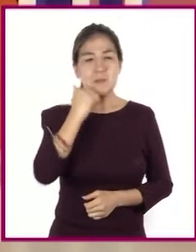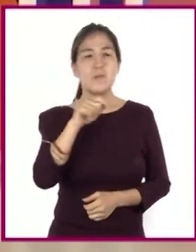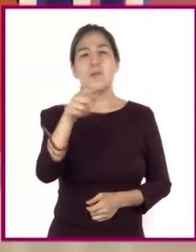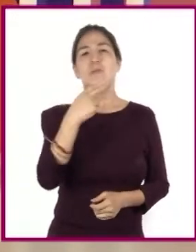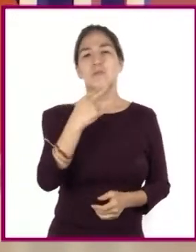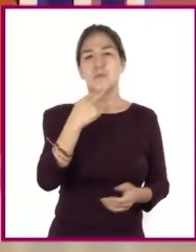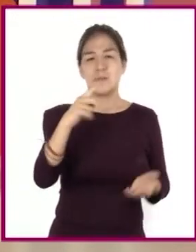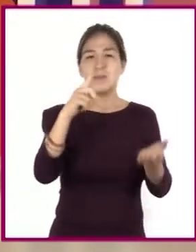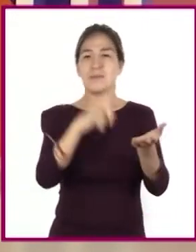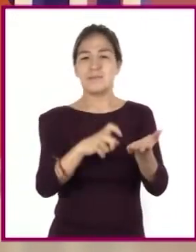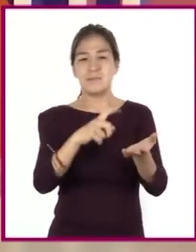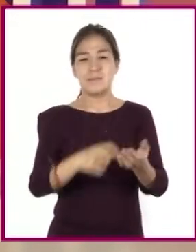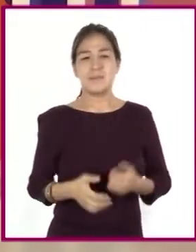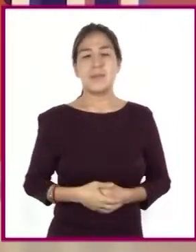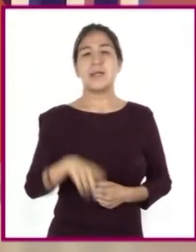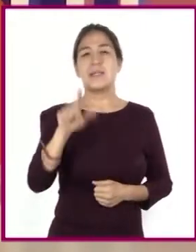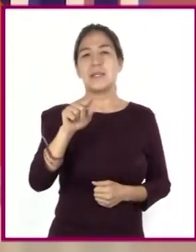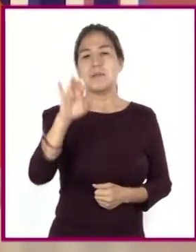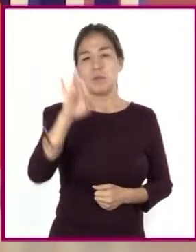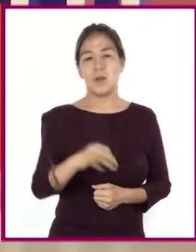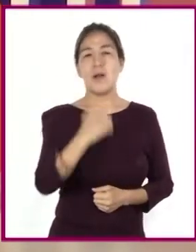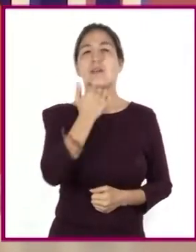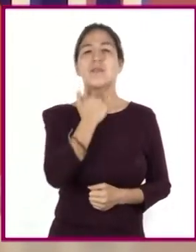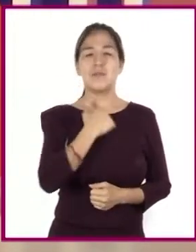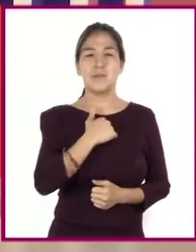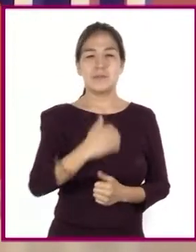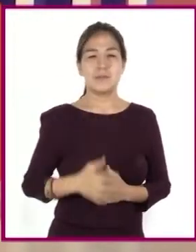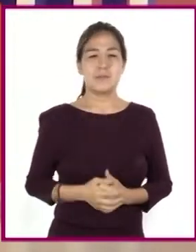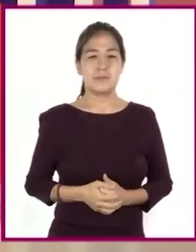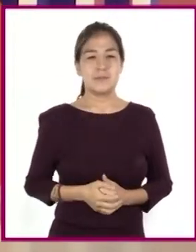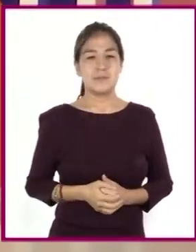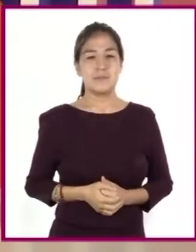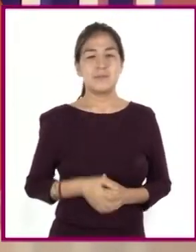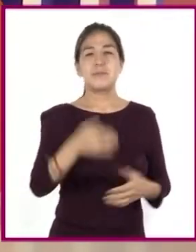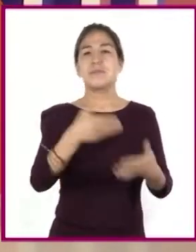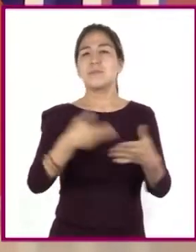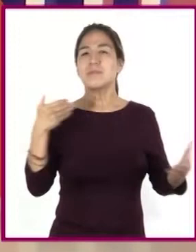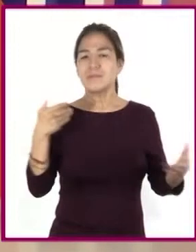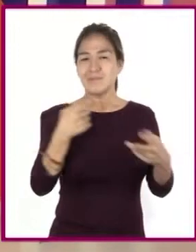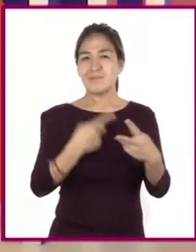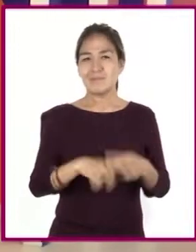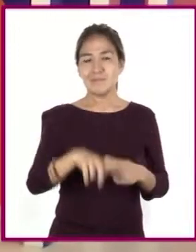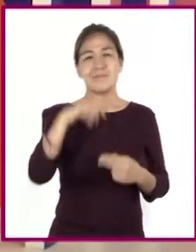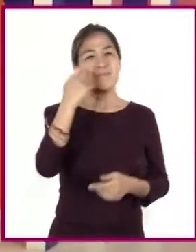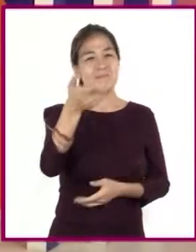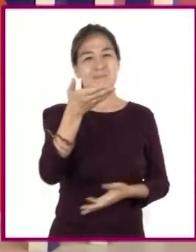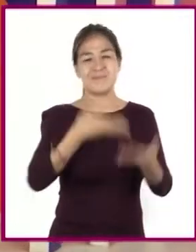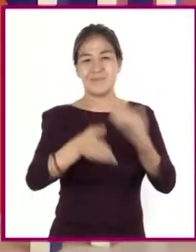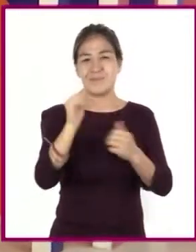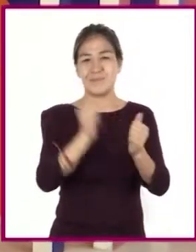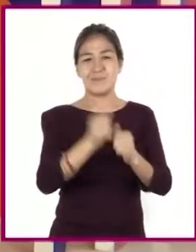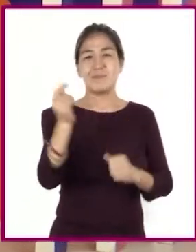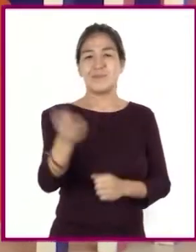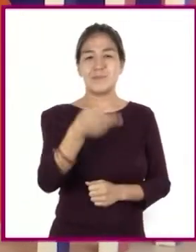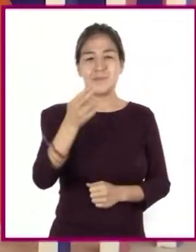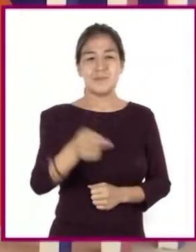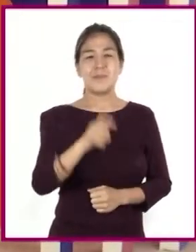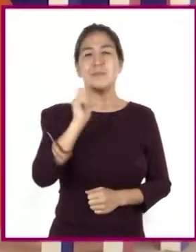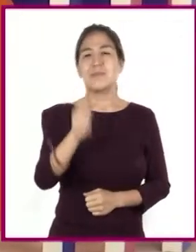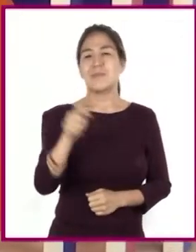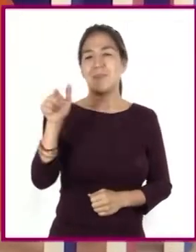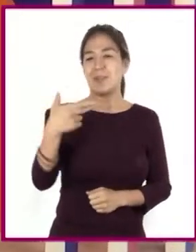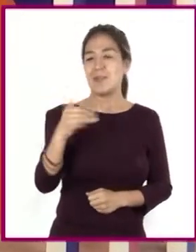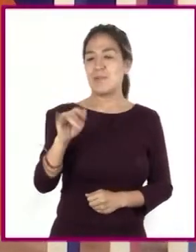gel con una concentración de 70% de alcohol. Antes de iniciar, quiero compartir con ustedes una frase de